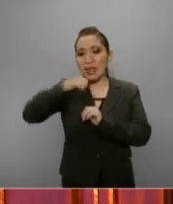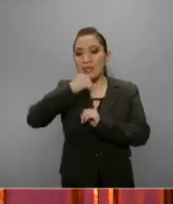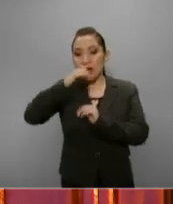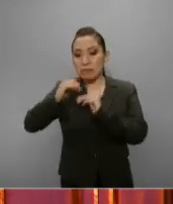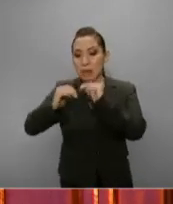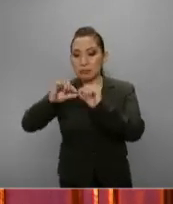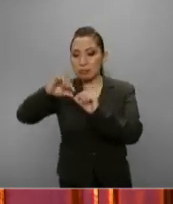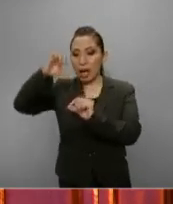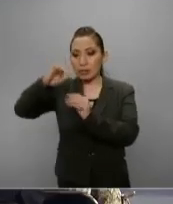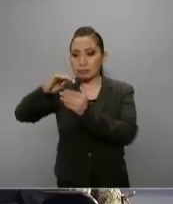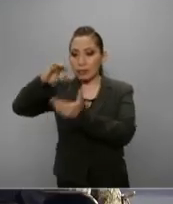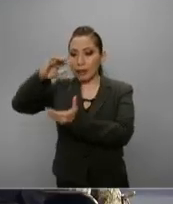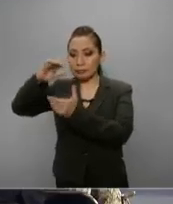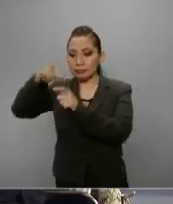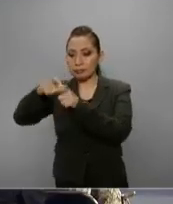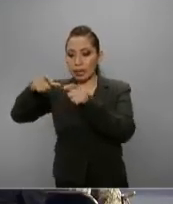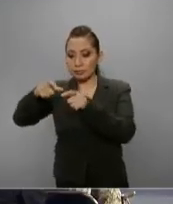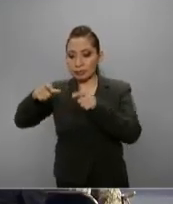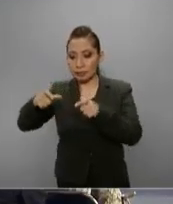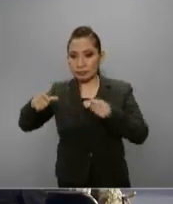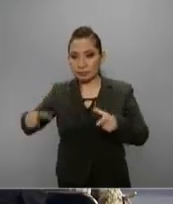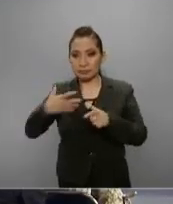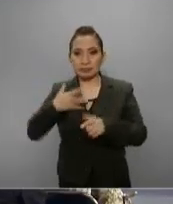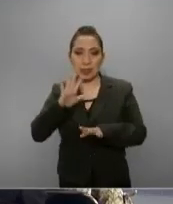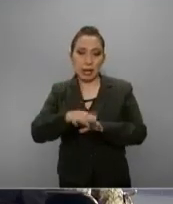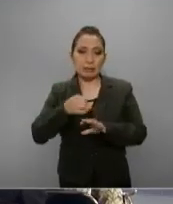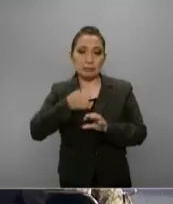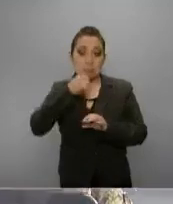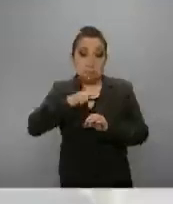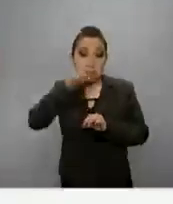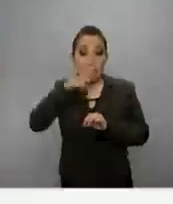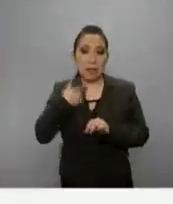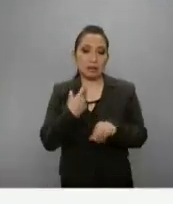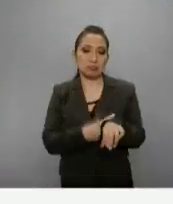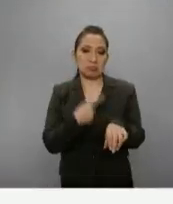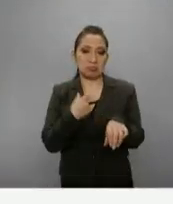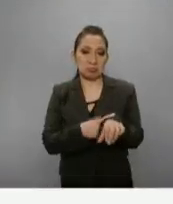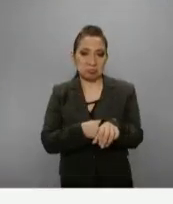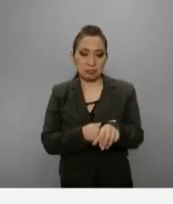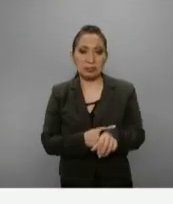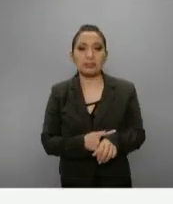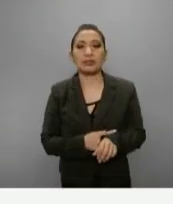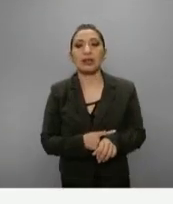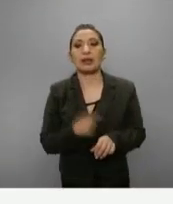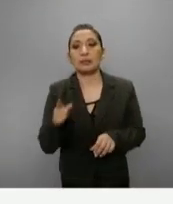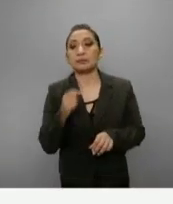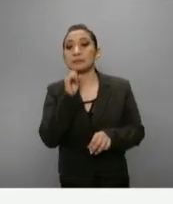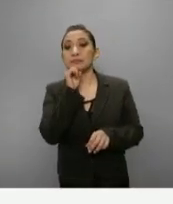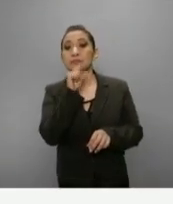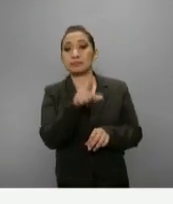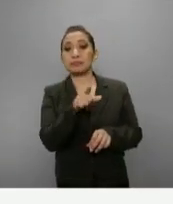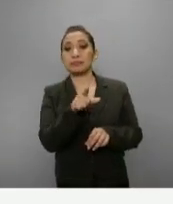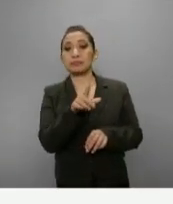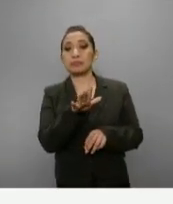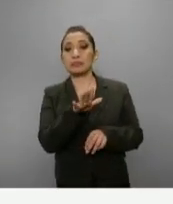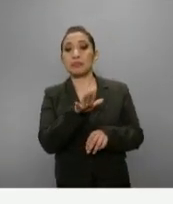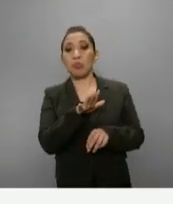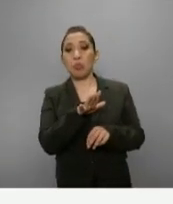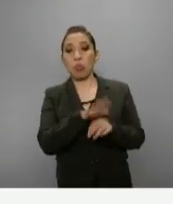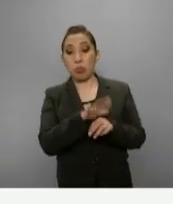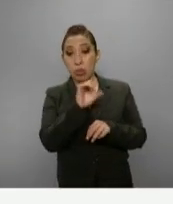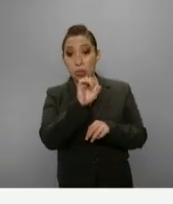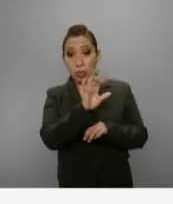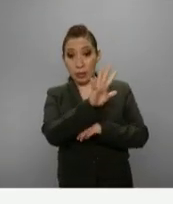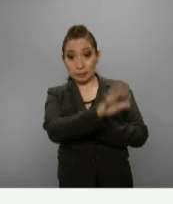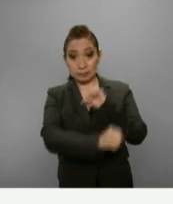avanzando en la cantidad de años, pues tenemos mayor carga de enfermedad, siendo inclusive los mayores